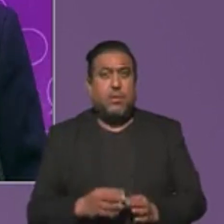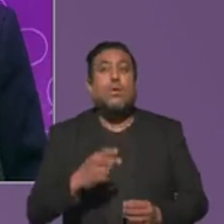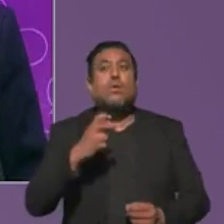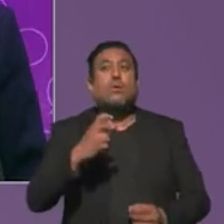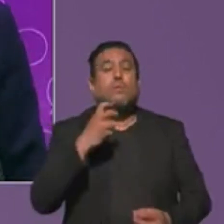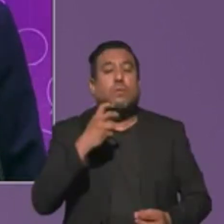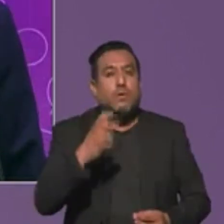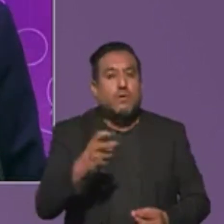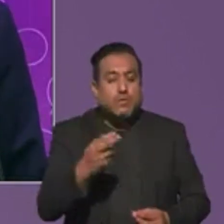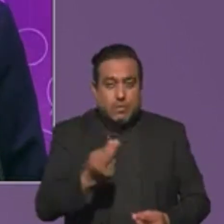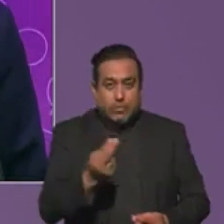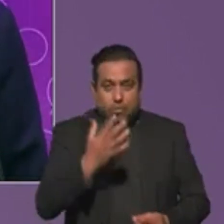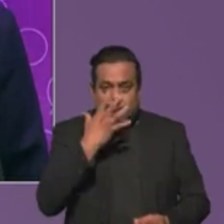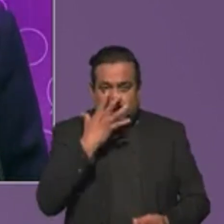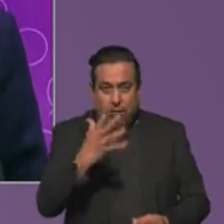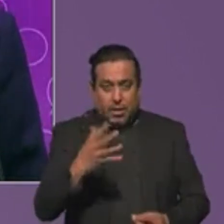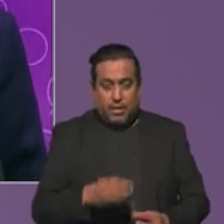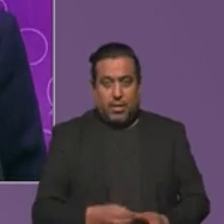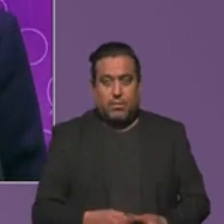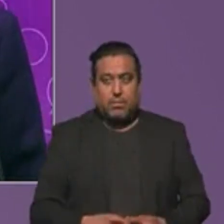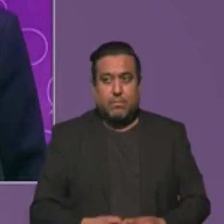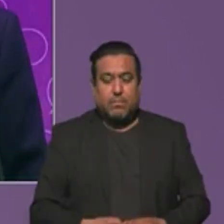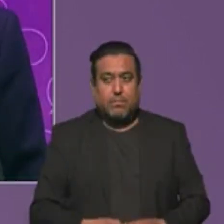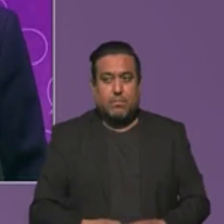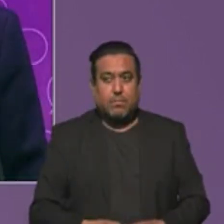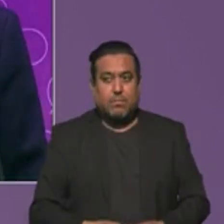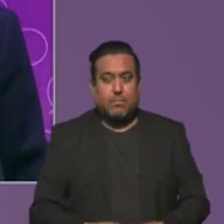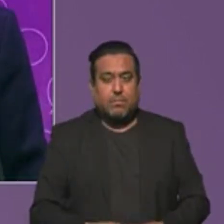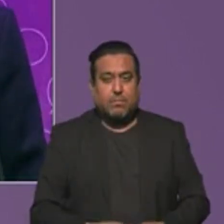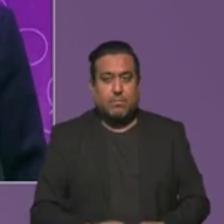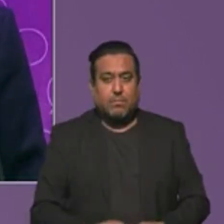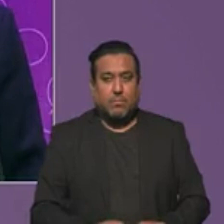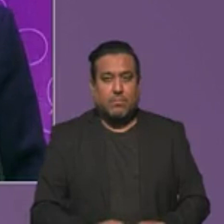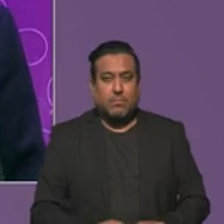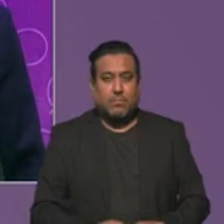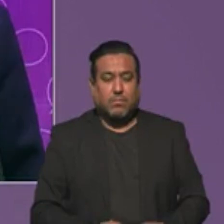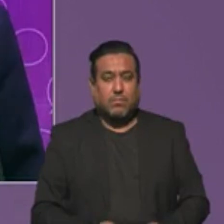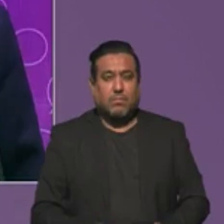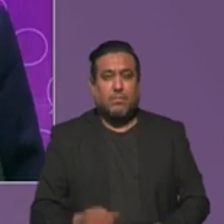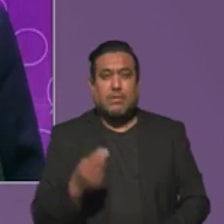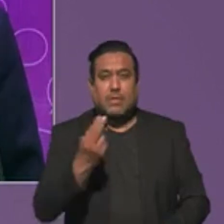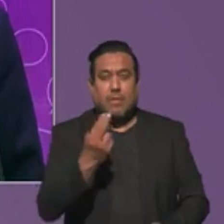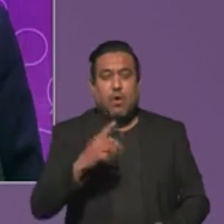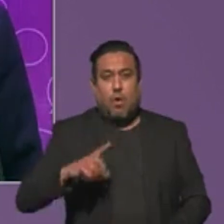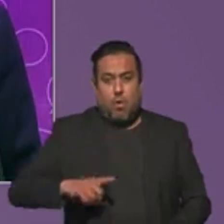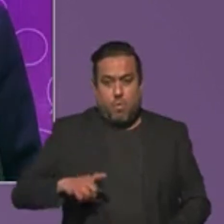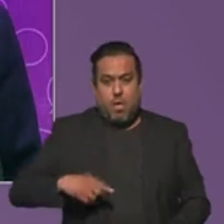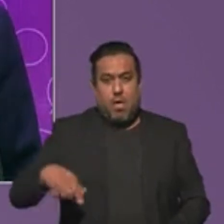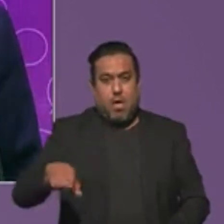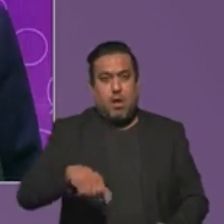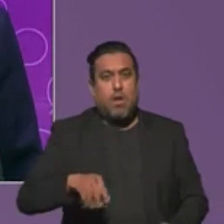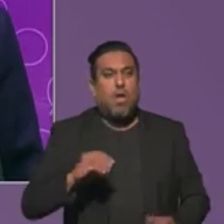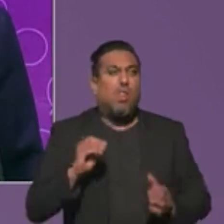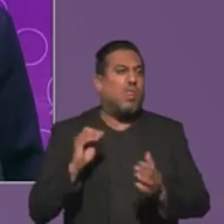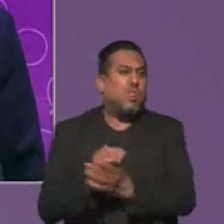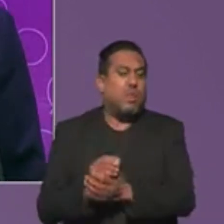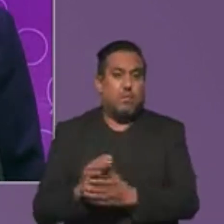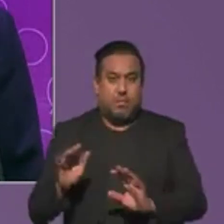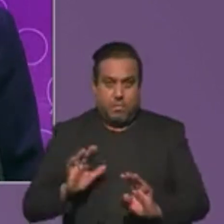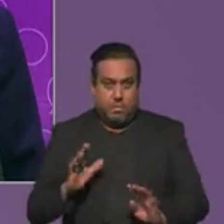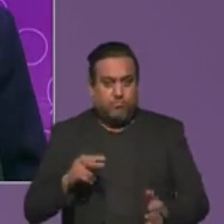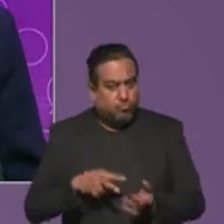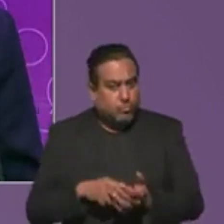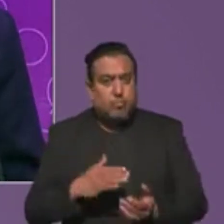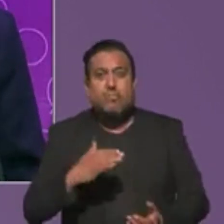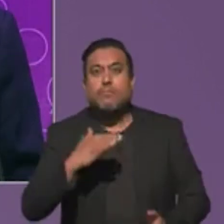necesitamos seriedad No necesitamos negociar necesitamos Un gobierno que no sea omiso Un gobierno que con madurez